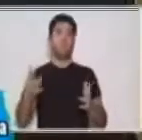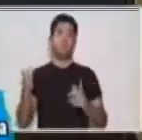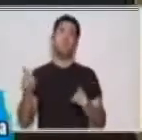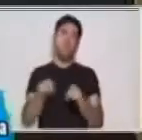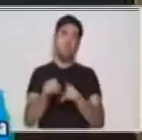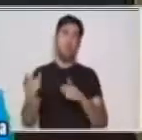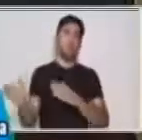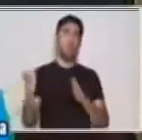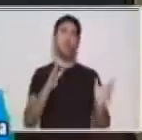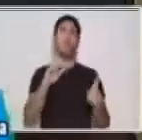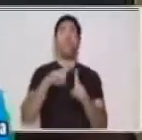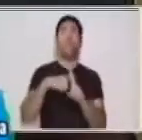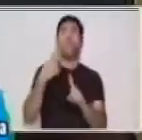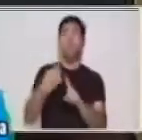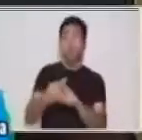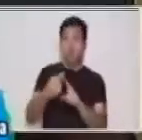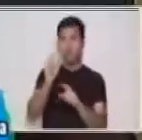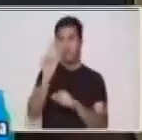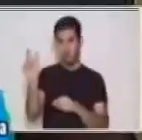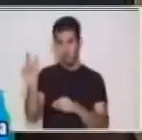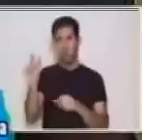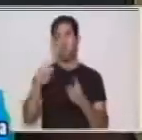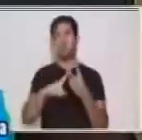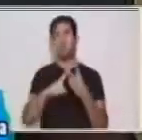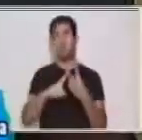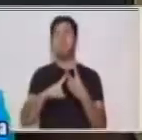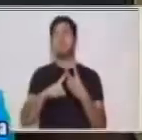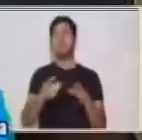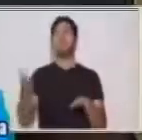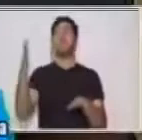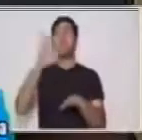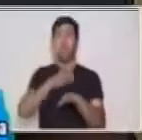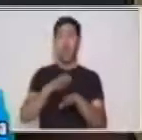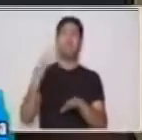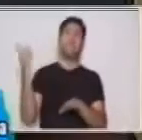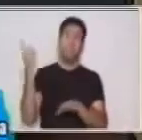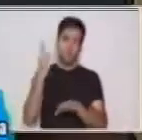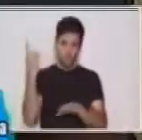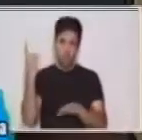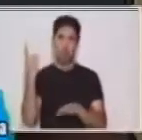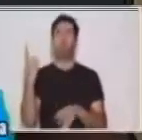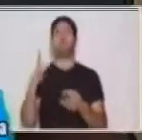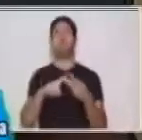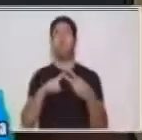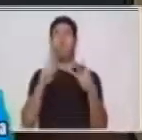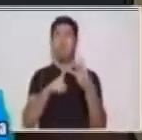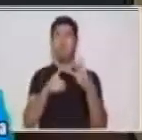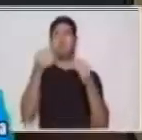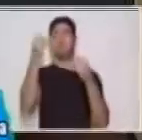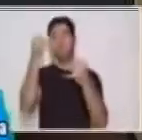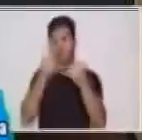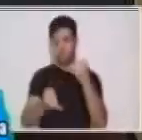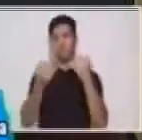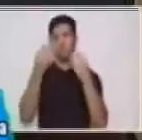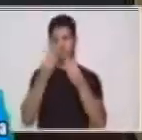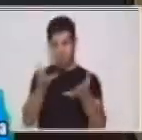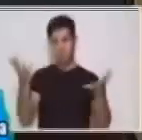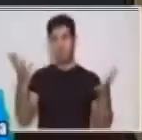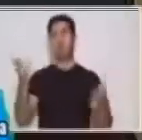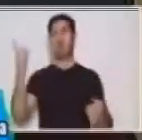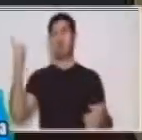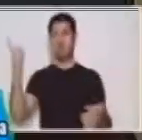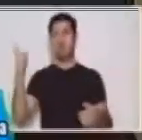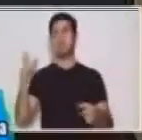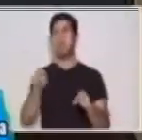sobre todo, en definitiva, estamos utilizando conectores que están aquí. Después, lo que está